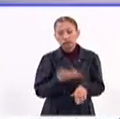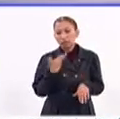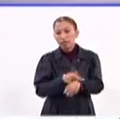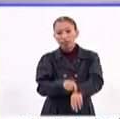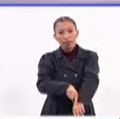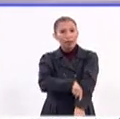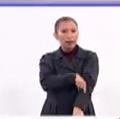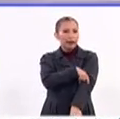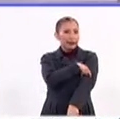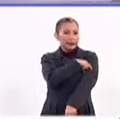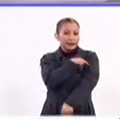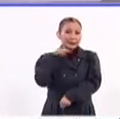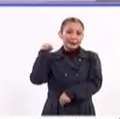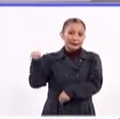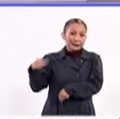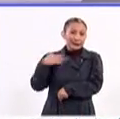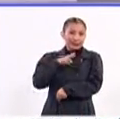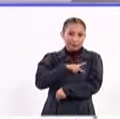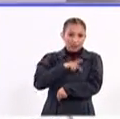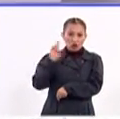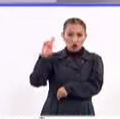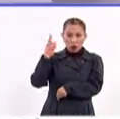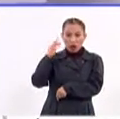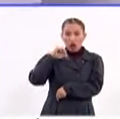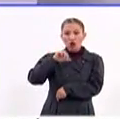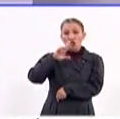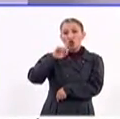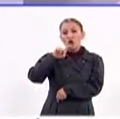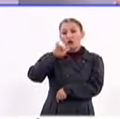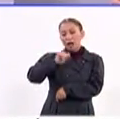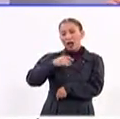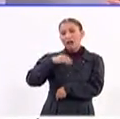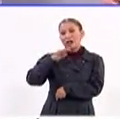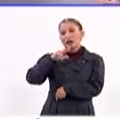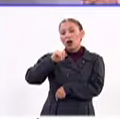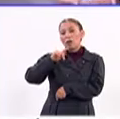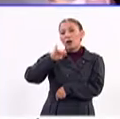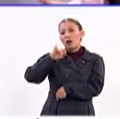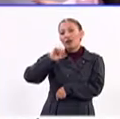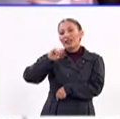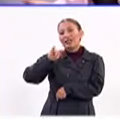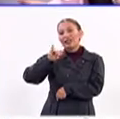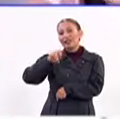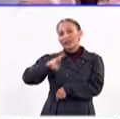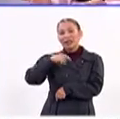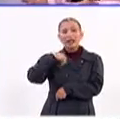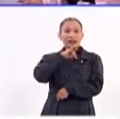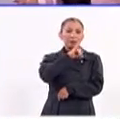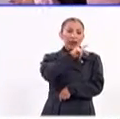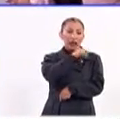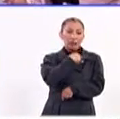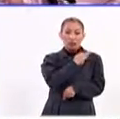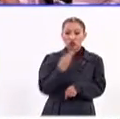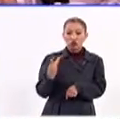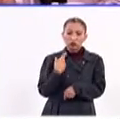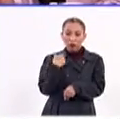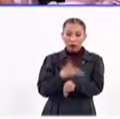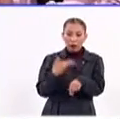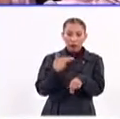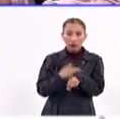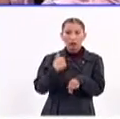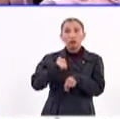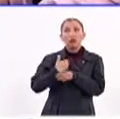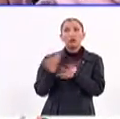muy largo, tanto de parte de mi universidad en Cúcuta, la Universidad Francisco Pablo Santander, como el Politécnico, porque